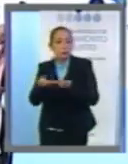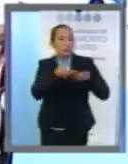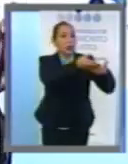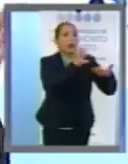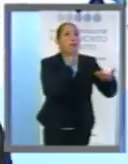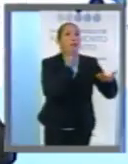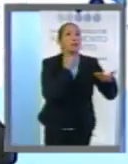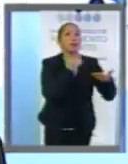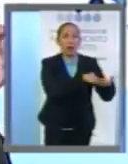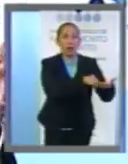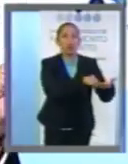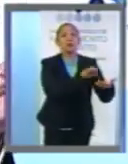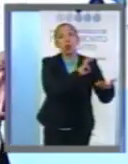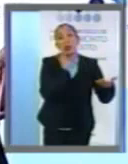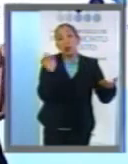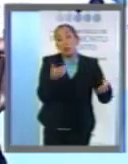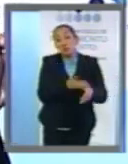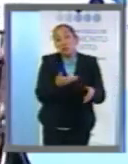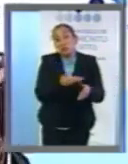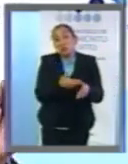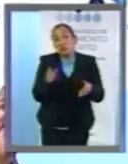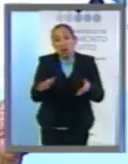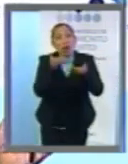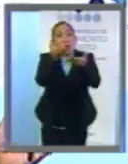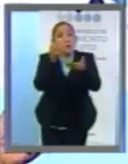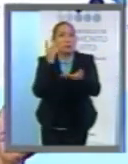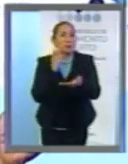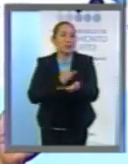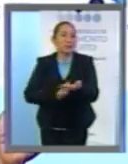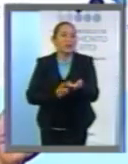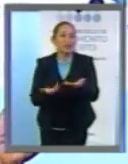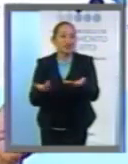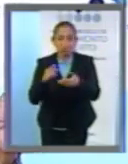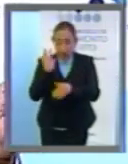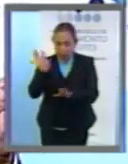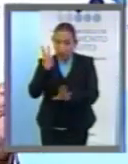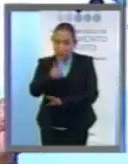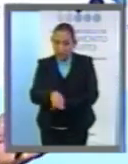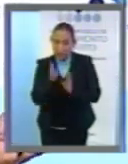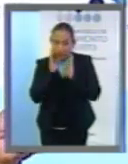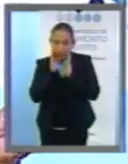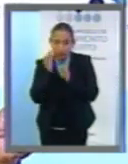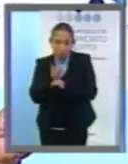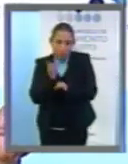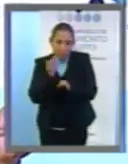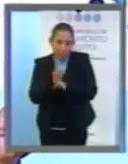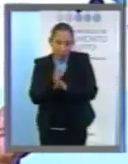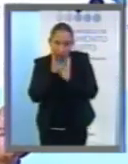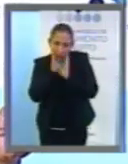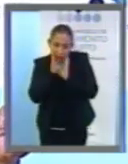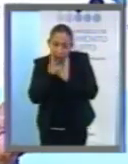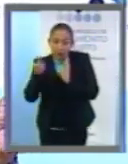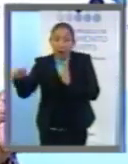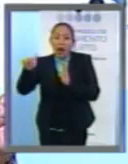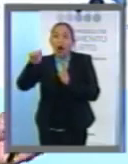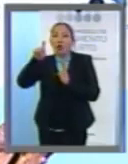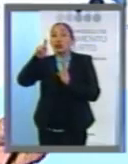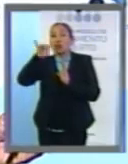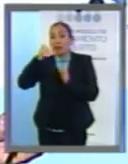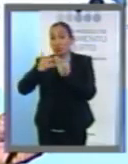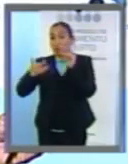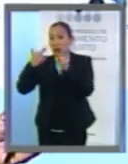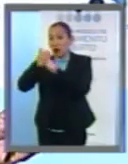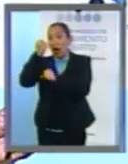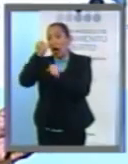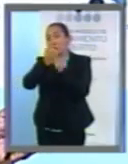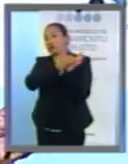de Diputados. Esta puede ser una solución. Pero les puedo confesar abiertamente, hasta el momento, la Auditoría Superior, en los años que